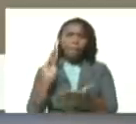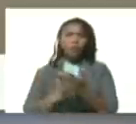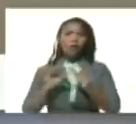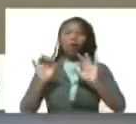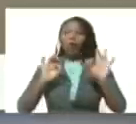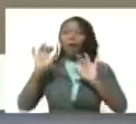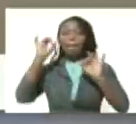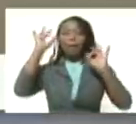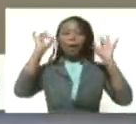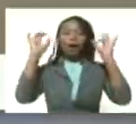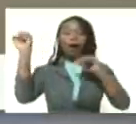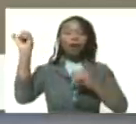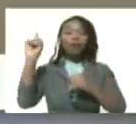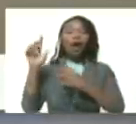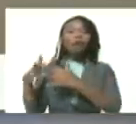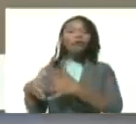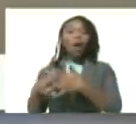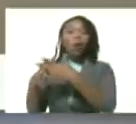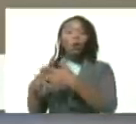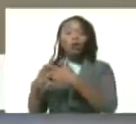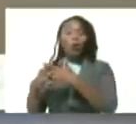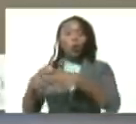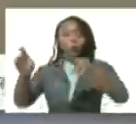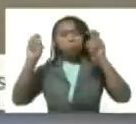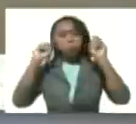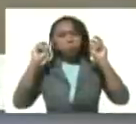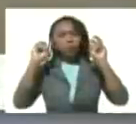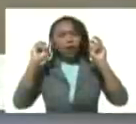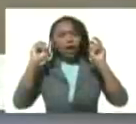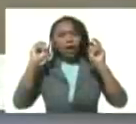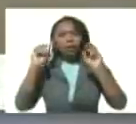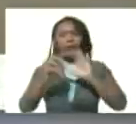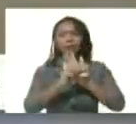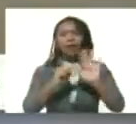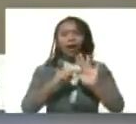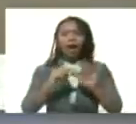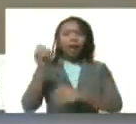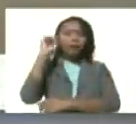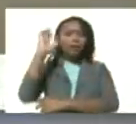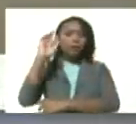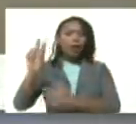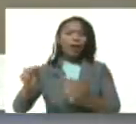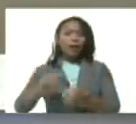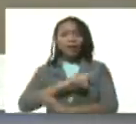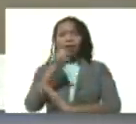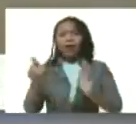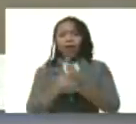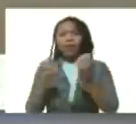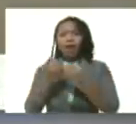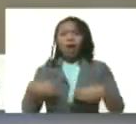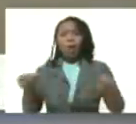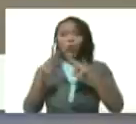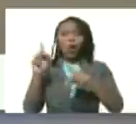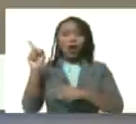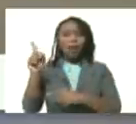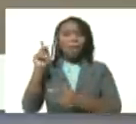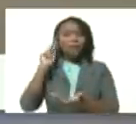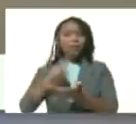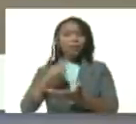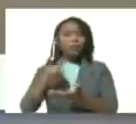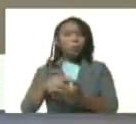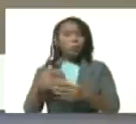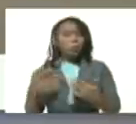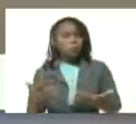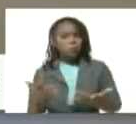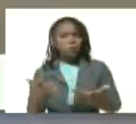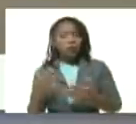en Nueva York, al margen de la Asamblea General de las Naciones Unidas. Allí participó